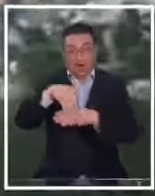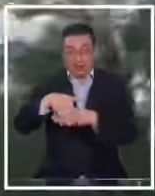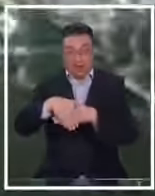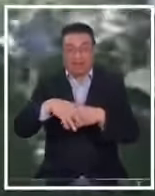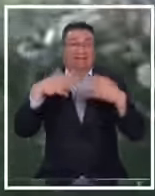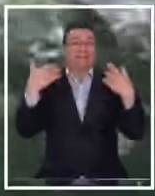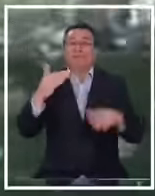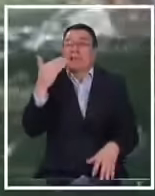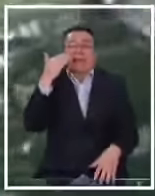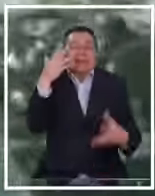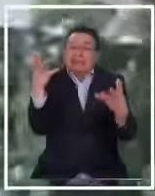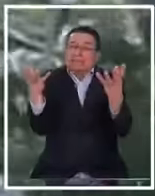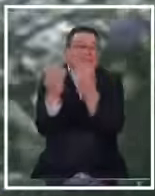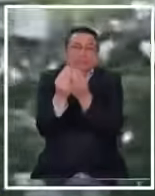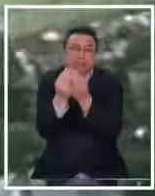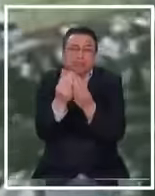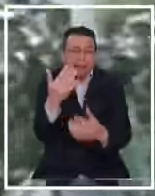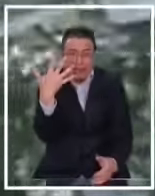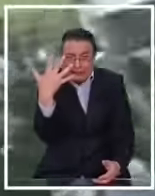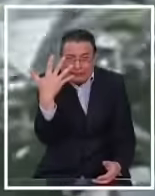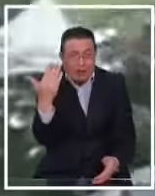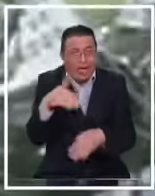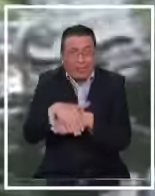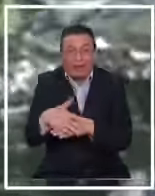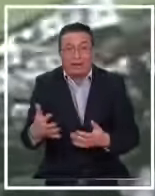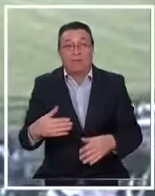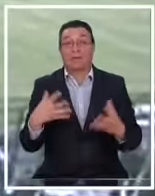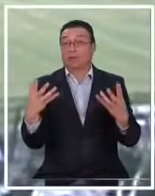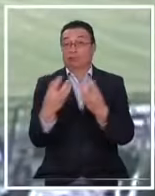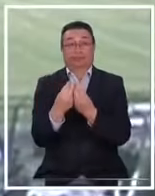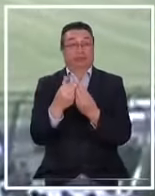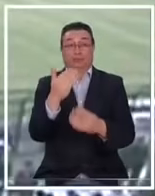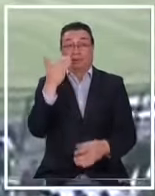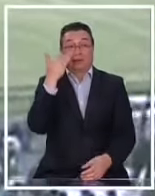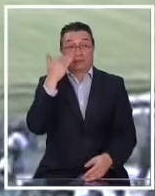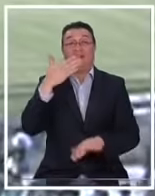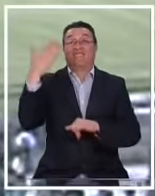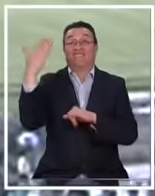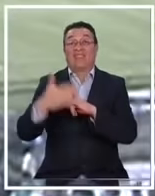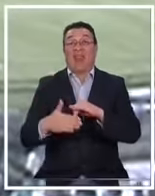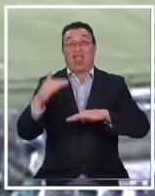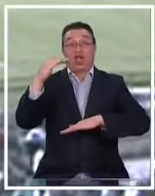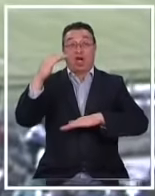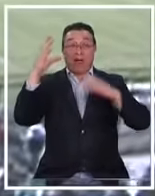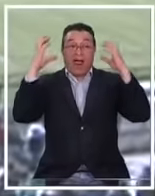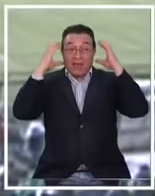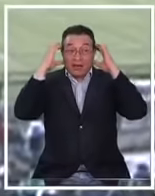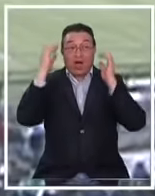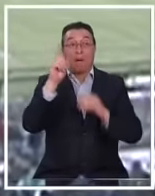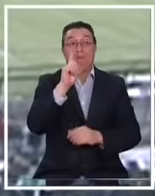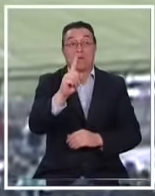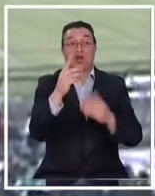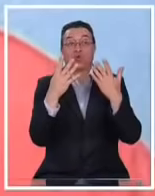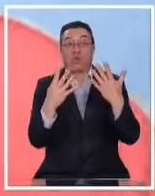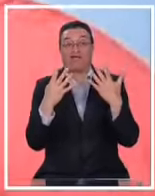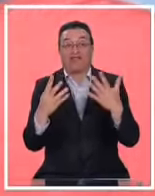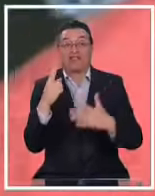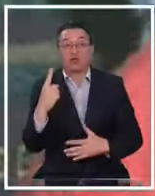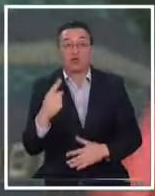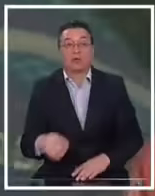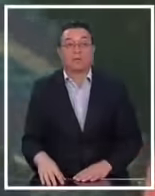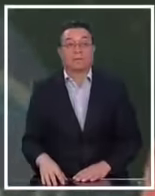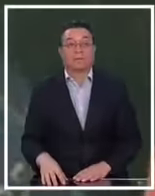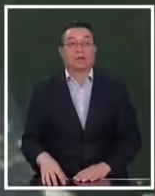estaba casi lleno. Un estadio monumental prácticamente lleno, la final de Copa Libertadores 1991.